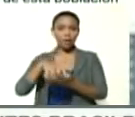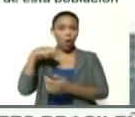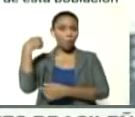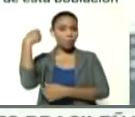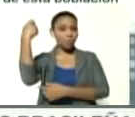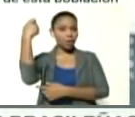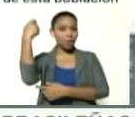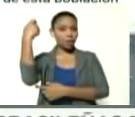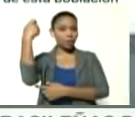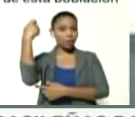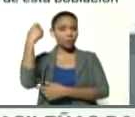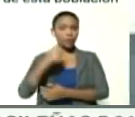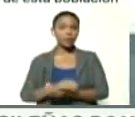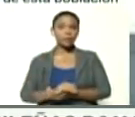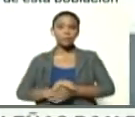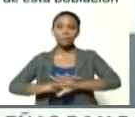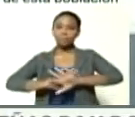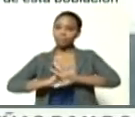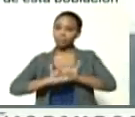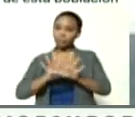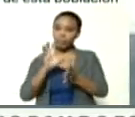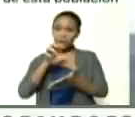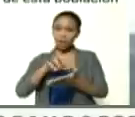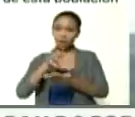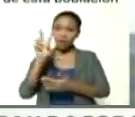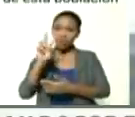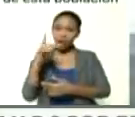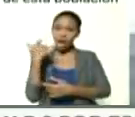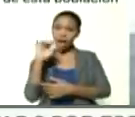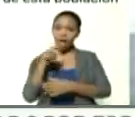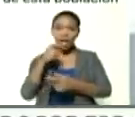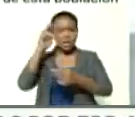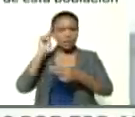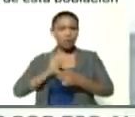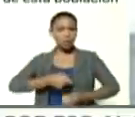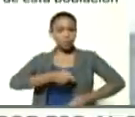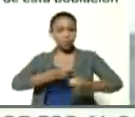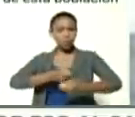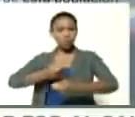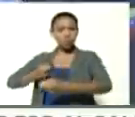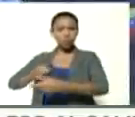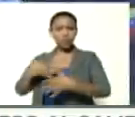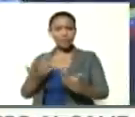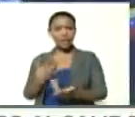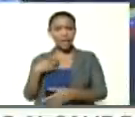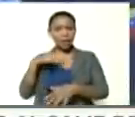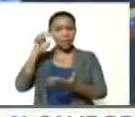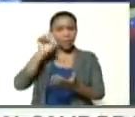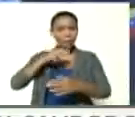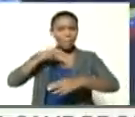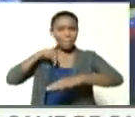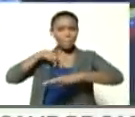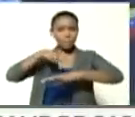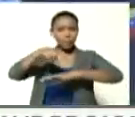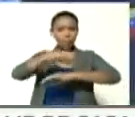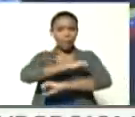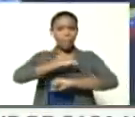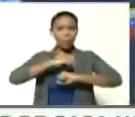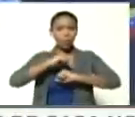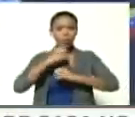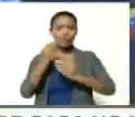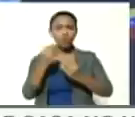Apure. Ya el estado venezolano ha limpiado, está limpiando las de minas antipersonales, de